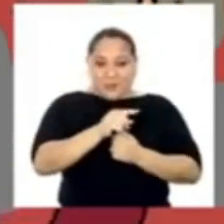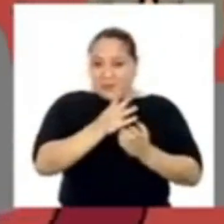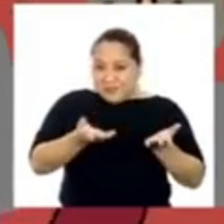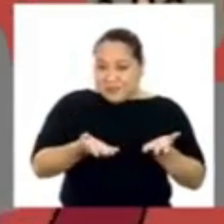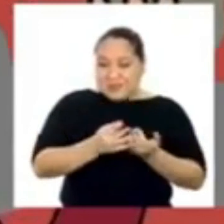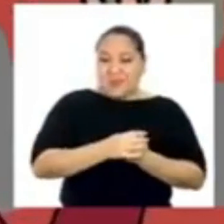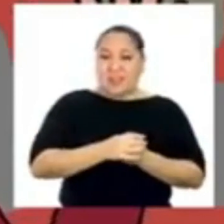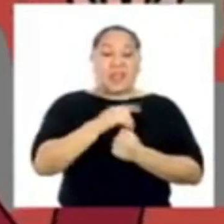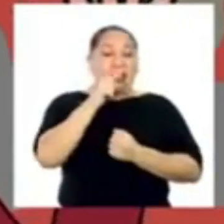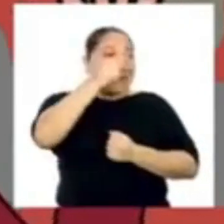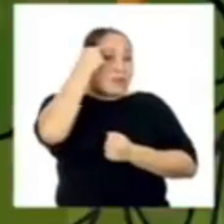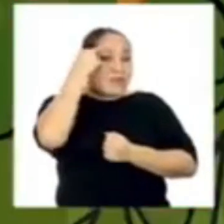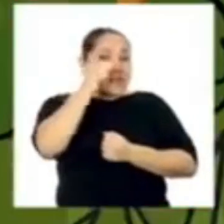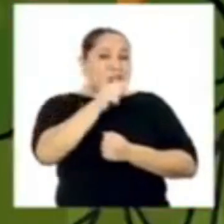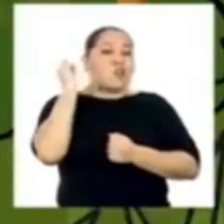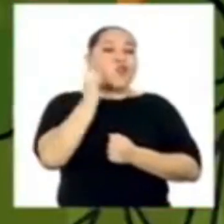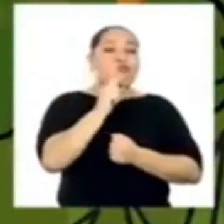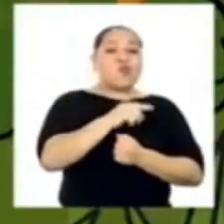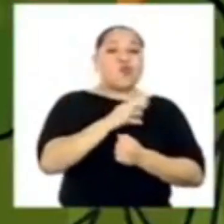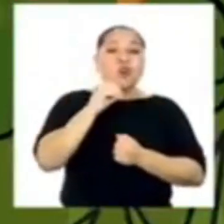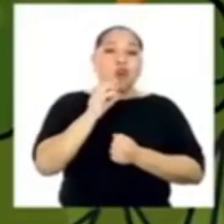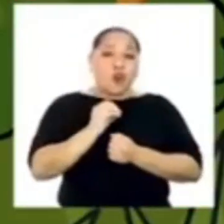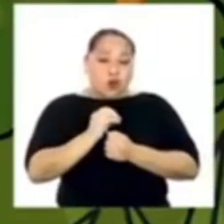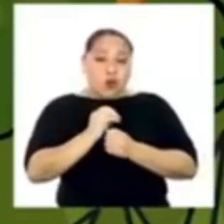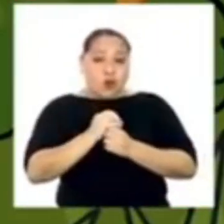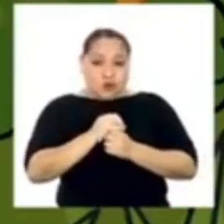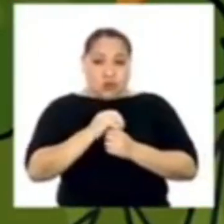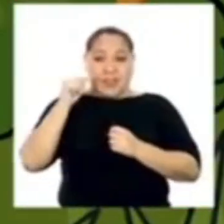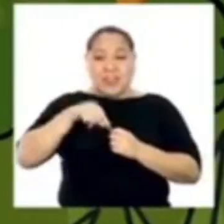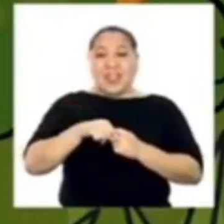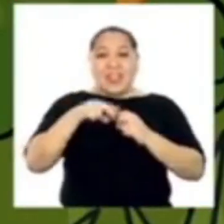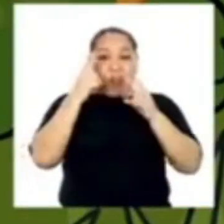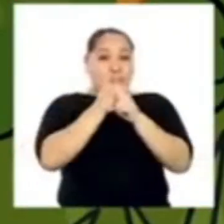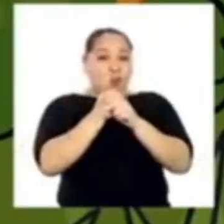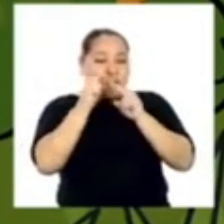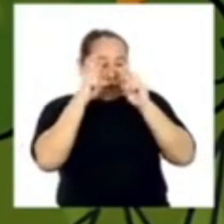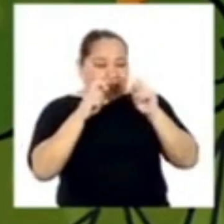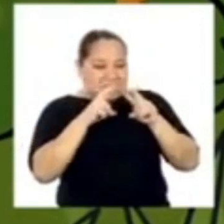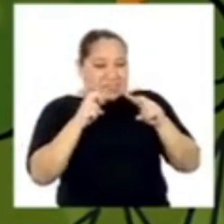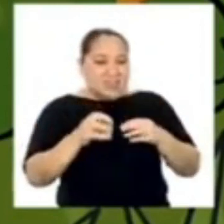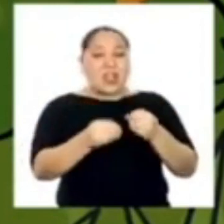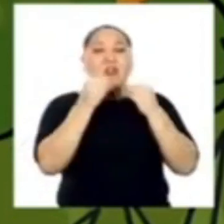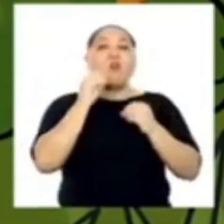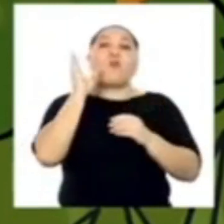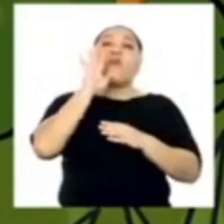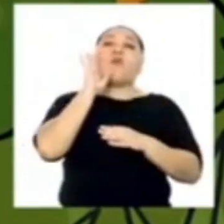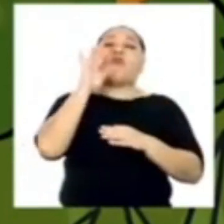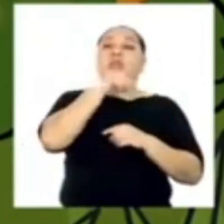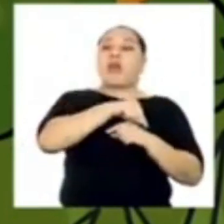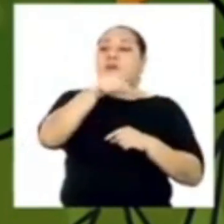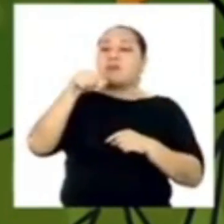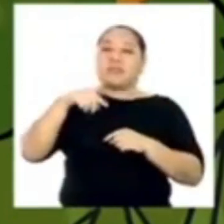Mira, te propongo algo. Ya. ¿Qué te parece si tú, Cocó y Cone hacen una investigación de